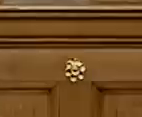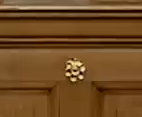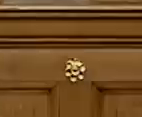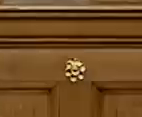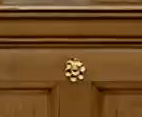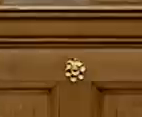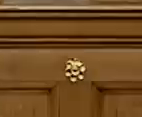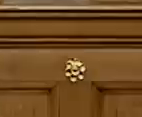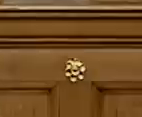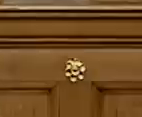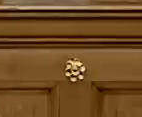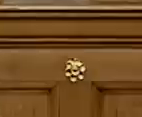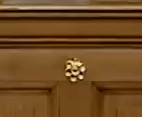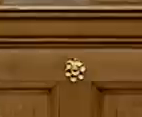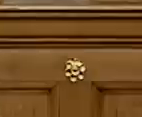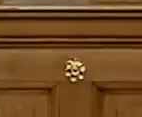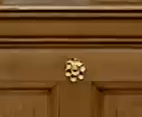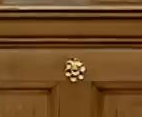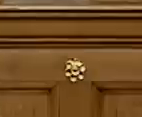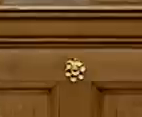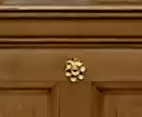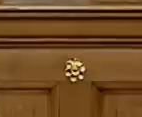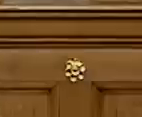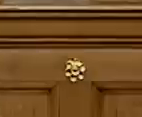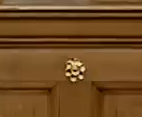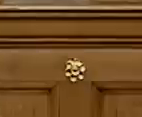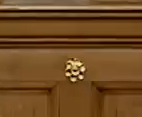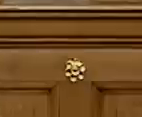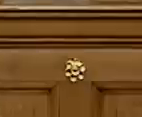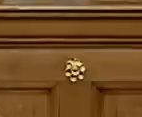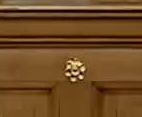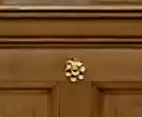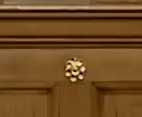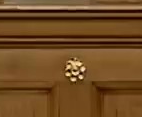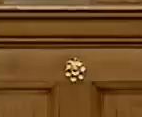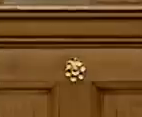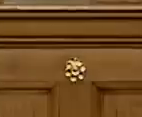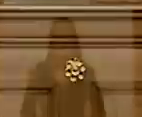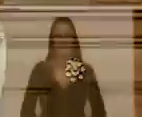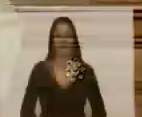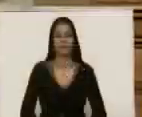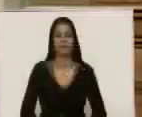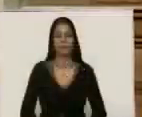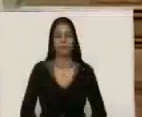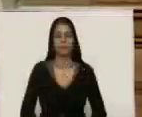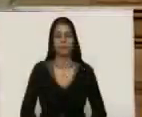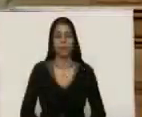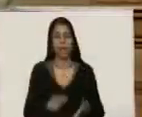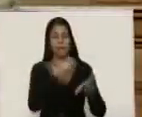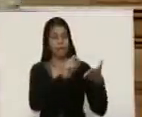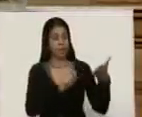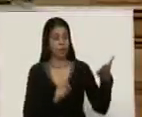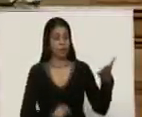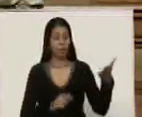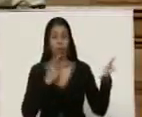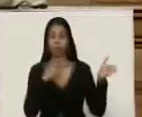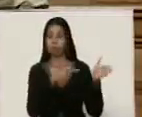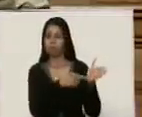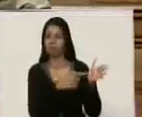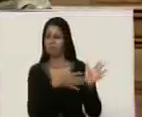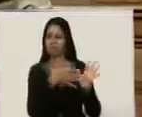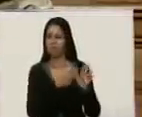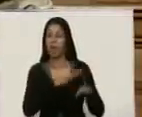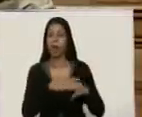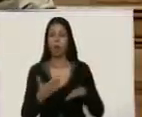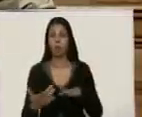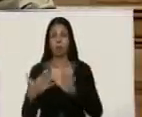el comunicado que sacó el grupo de Lima, no lo firmó. Y no lo firmó porque es la cómplice principal de la